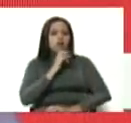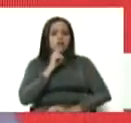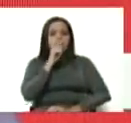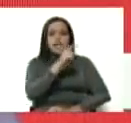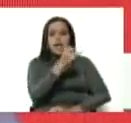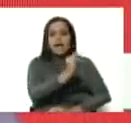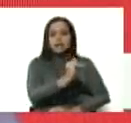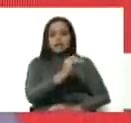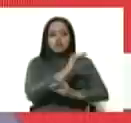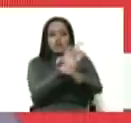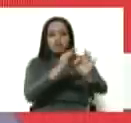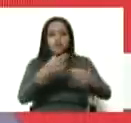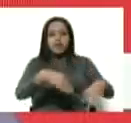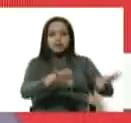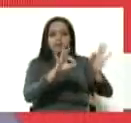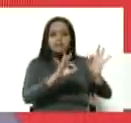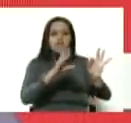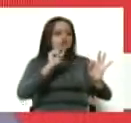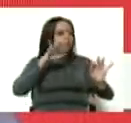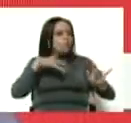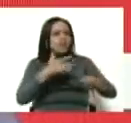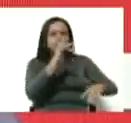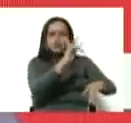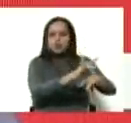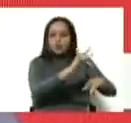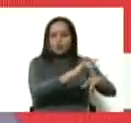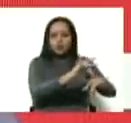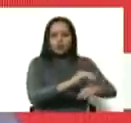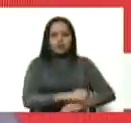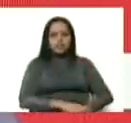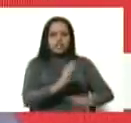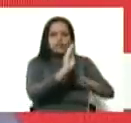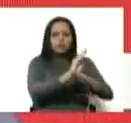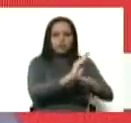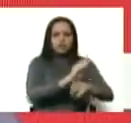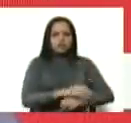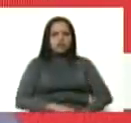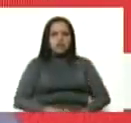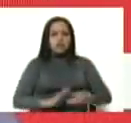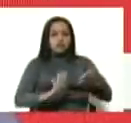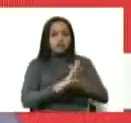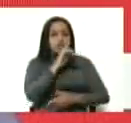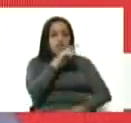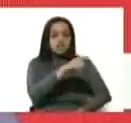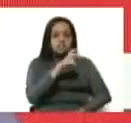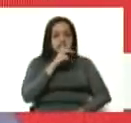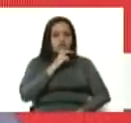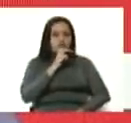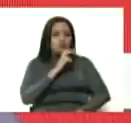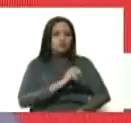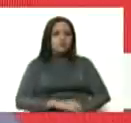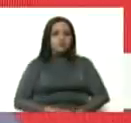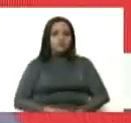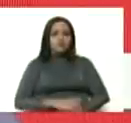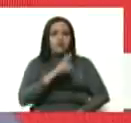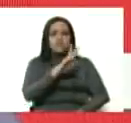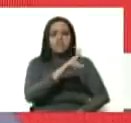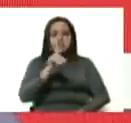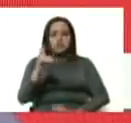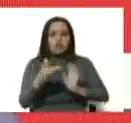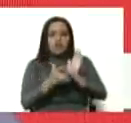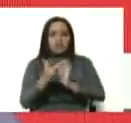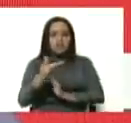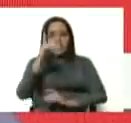régimen especial de inmunidad y de protección soberana sobre esos recursos? El 21 de abril